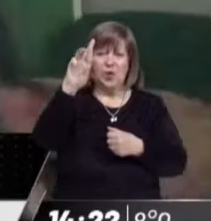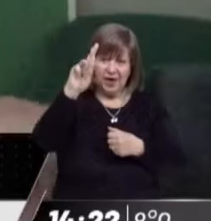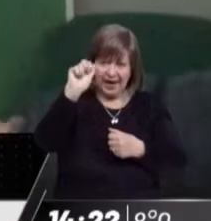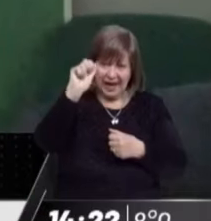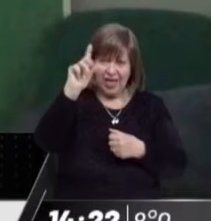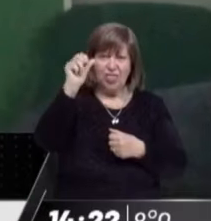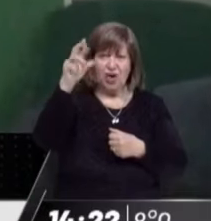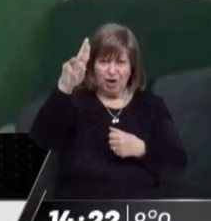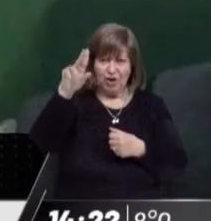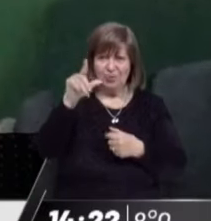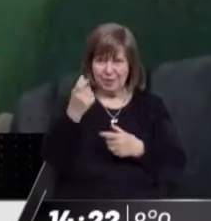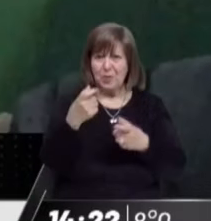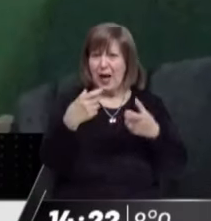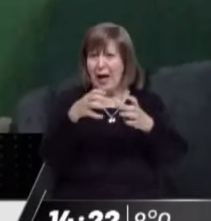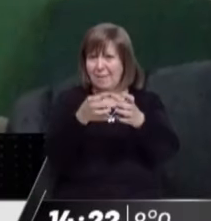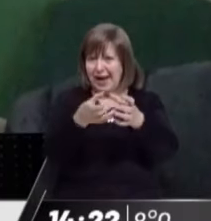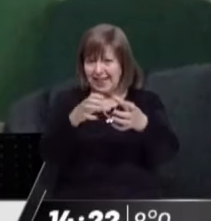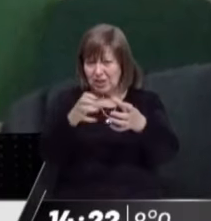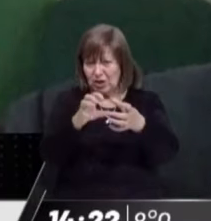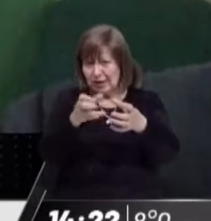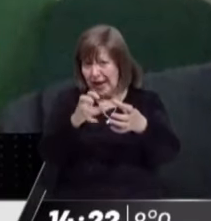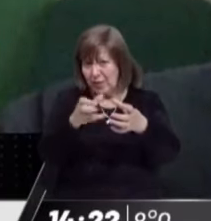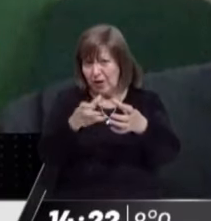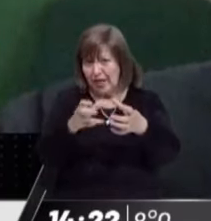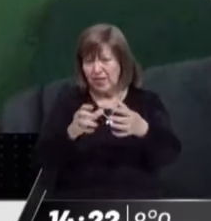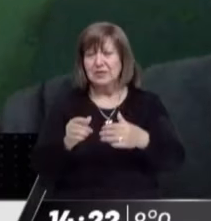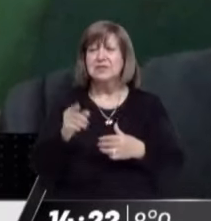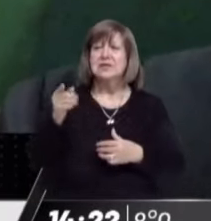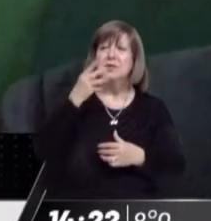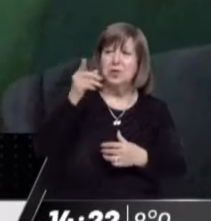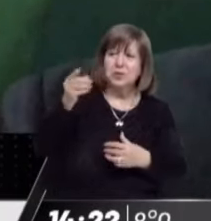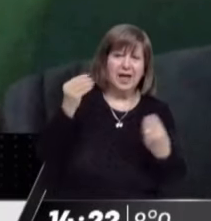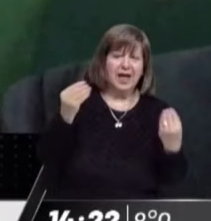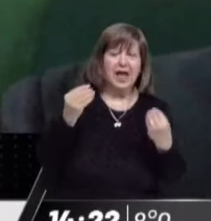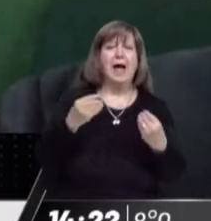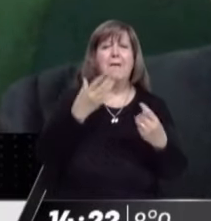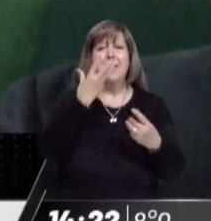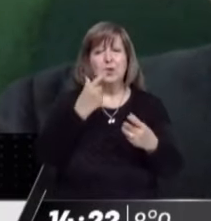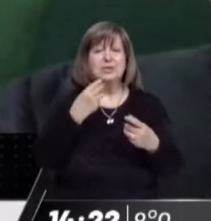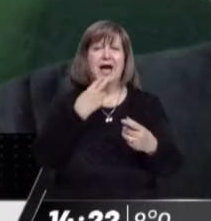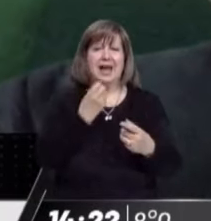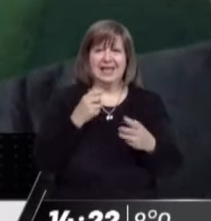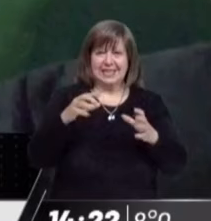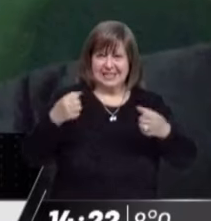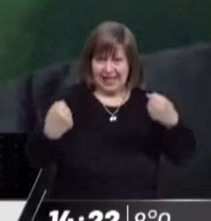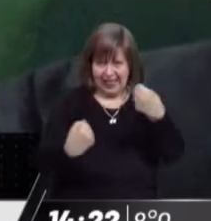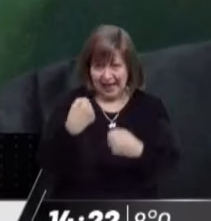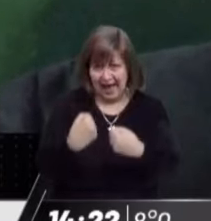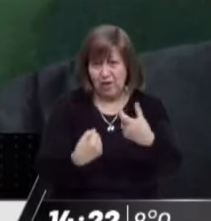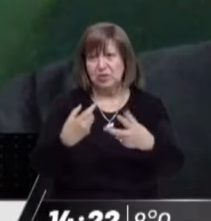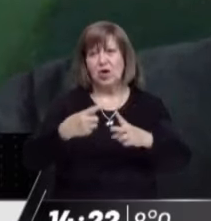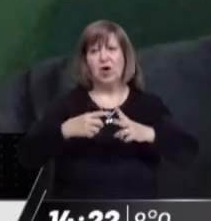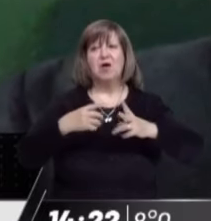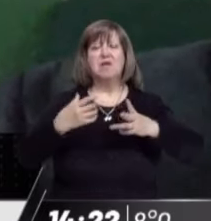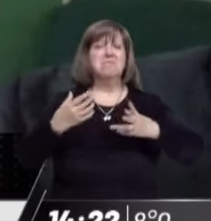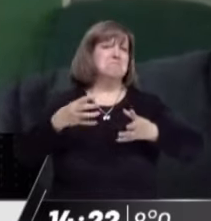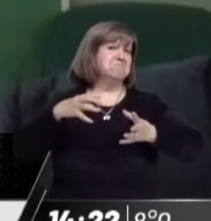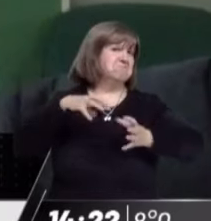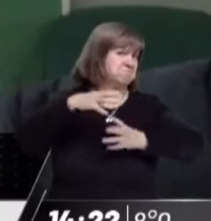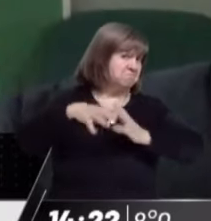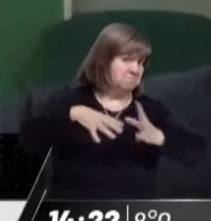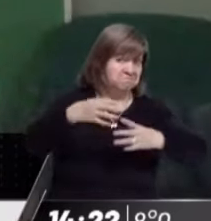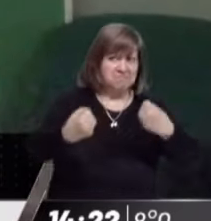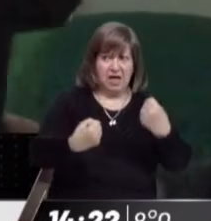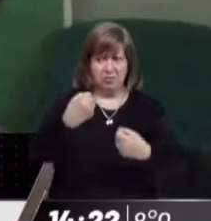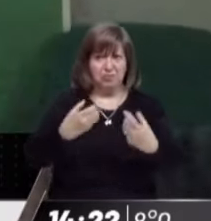salga de la Noé? Y me gusta mucho todo, la mecánica, también la parte eléctrica. Así que algo, un taller, me estaría Taller bueno mecánico una